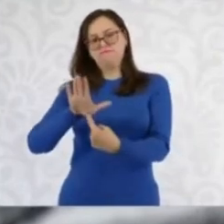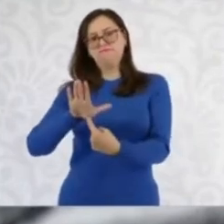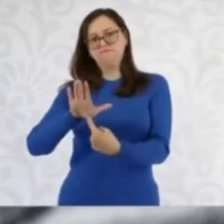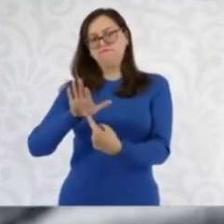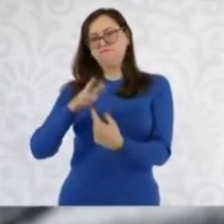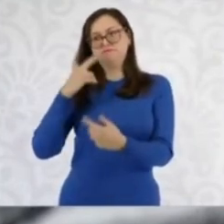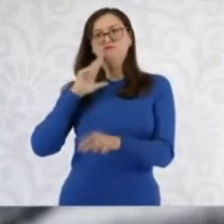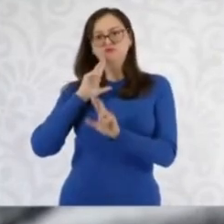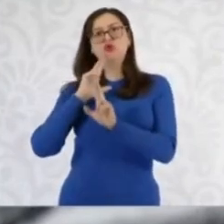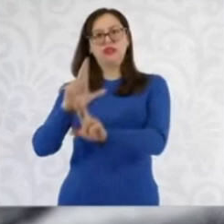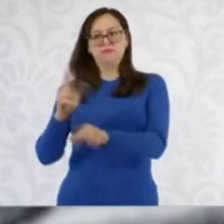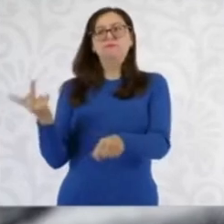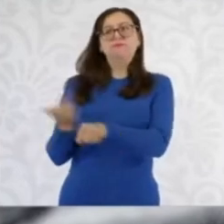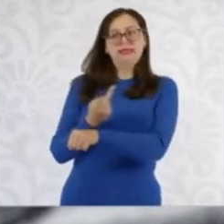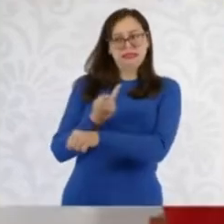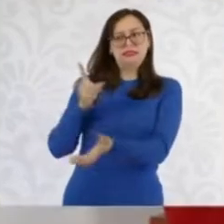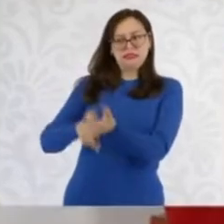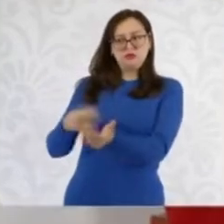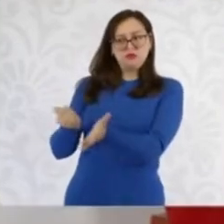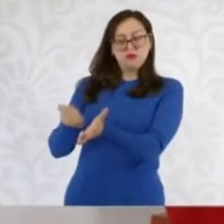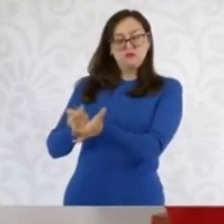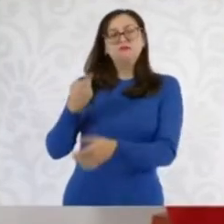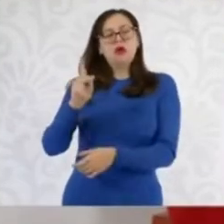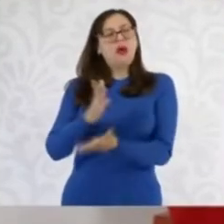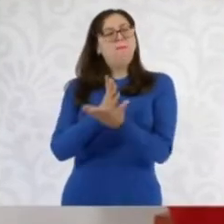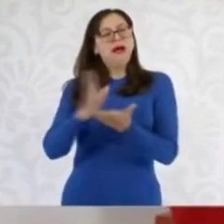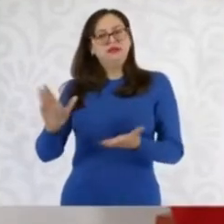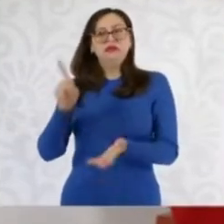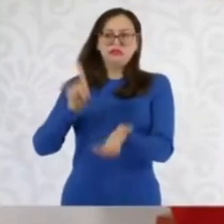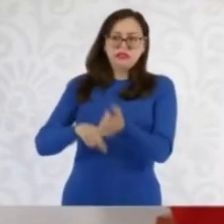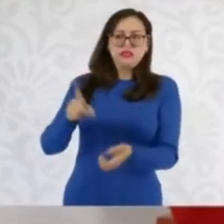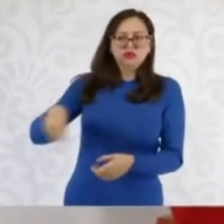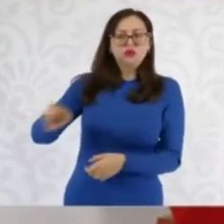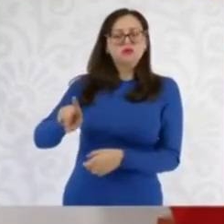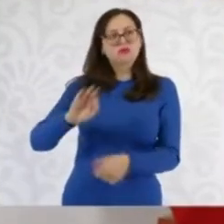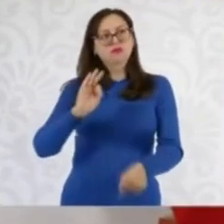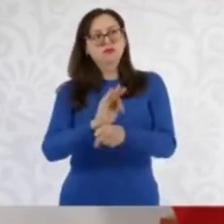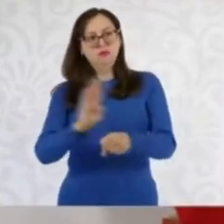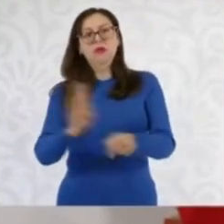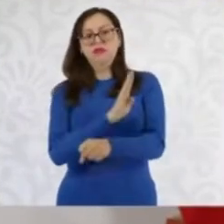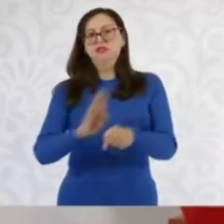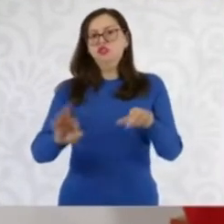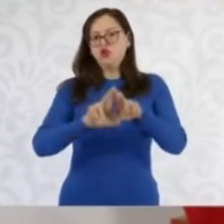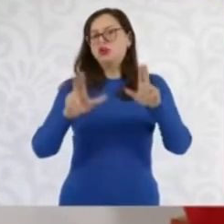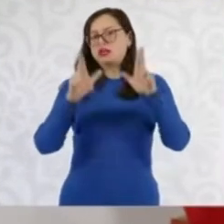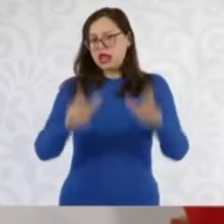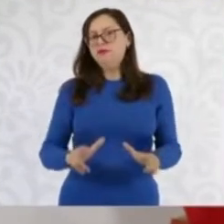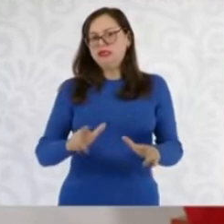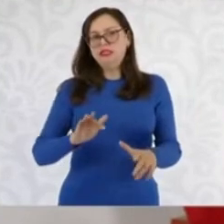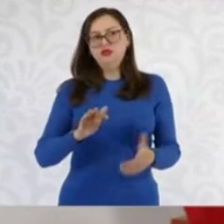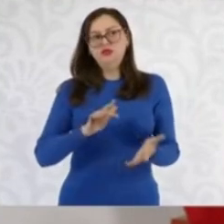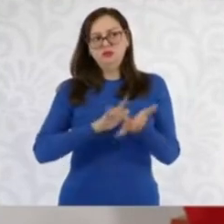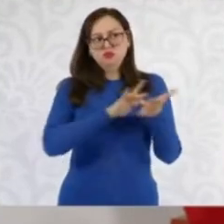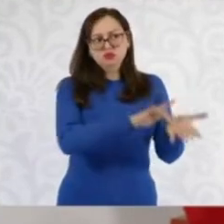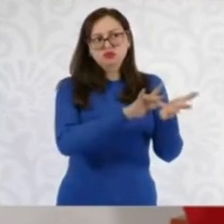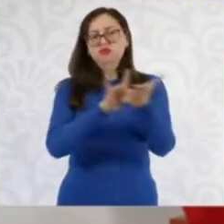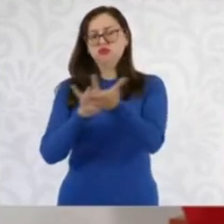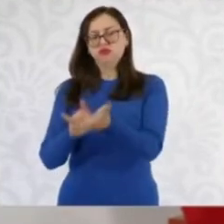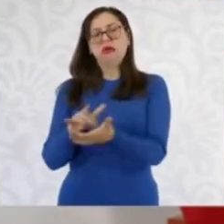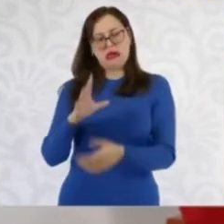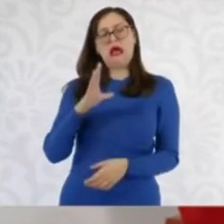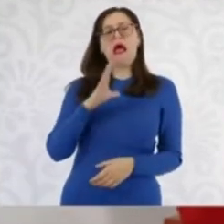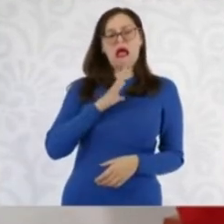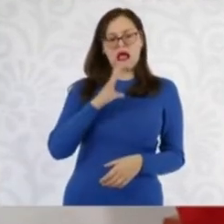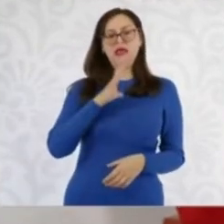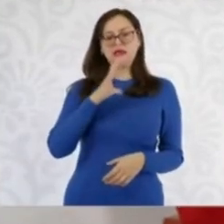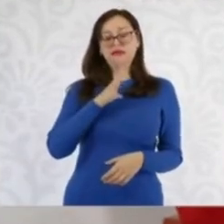beneficio social, de altruismo. No existe otra fundación, otra área que